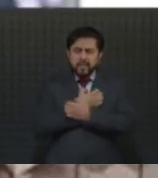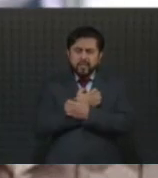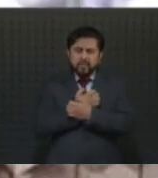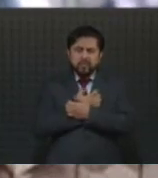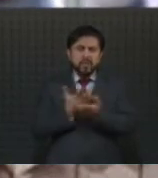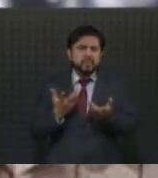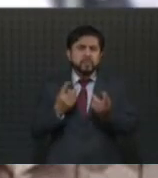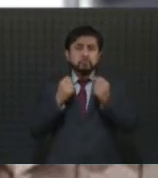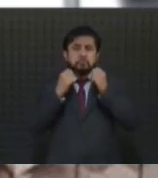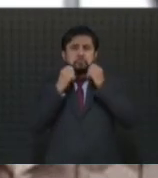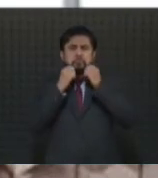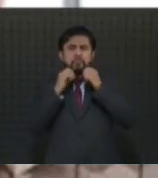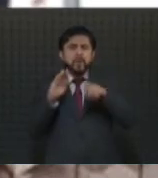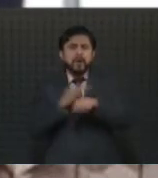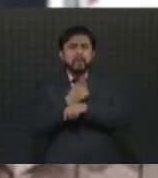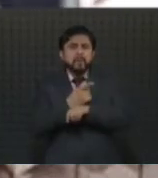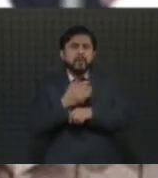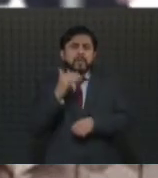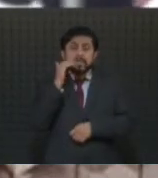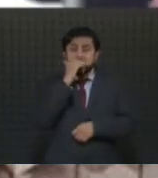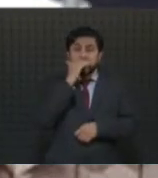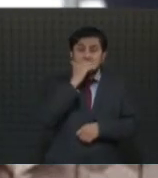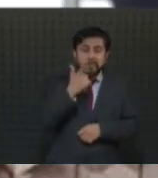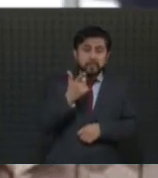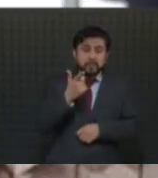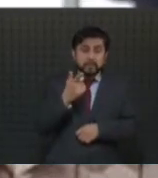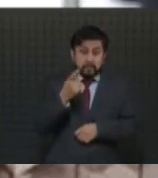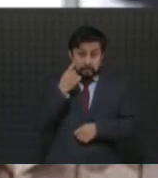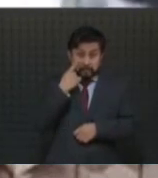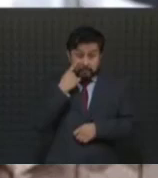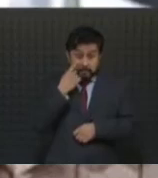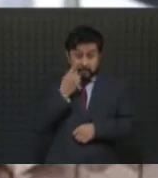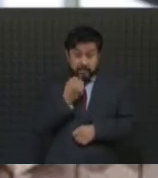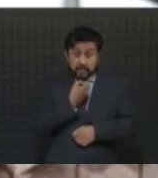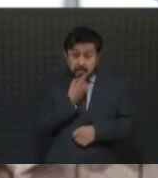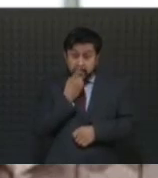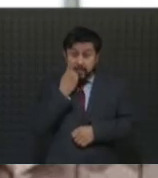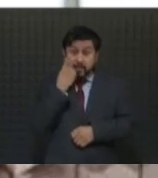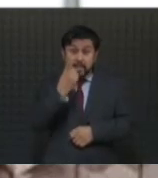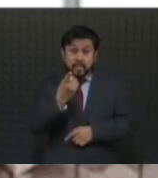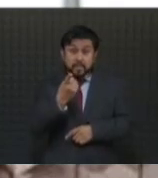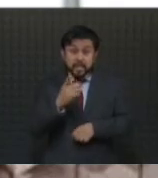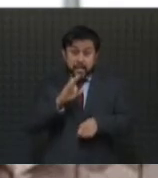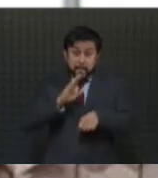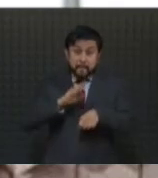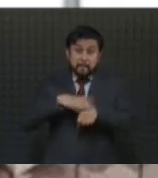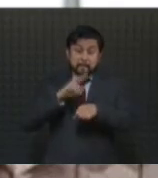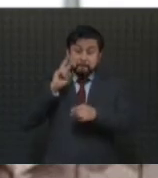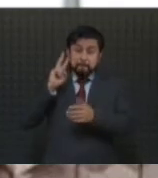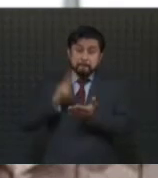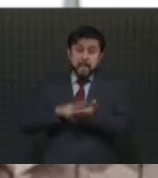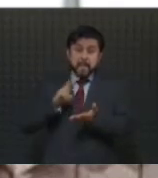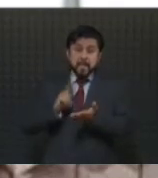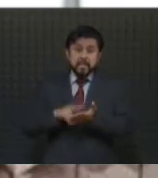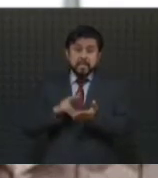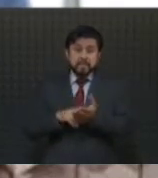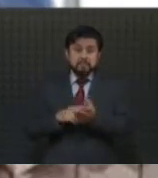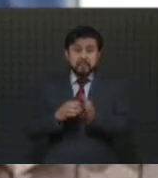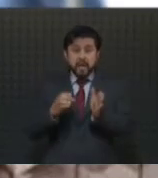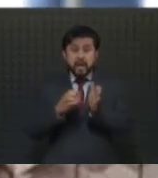El discurso era que valía más una cajetilla de cigarros que la educación en la Universidad Nacional Autónoma de